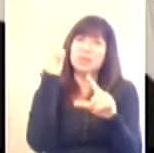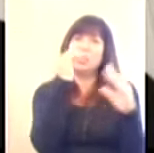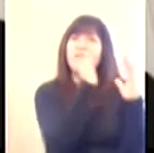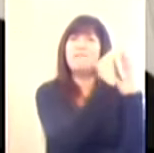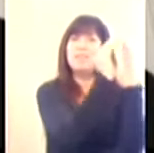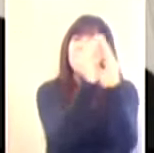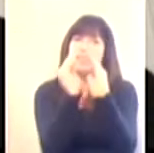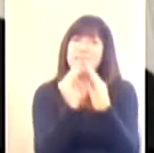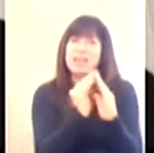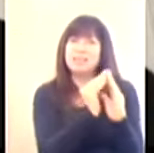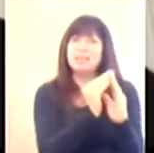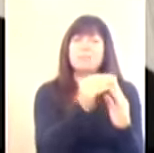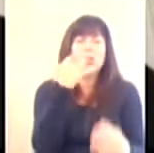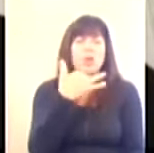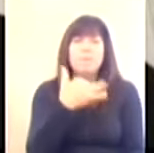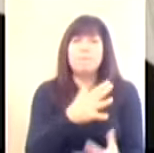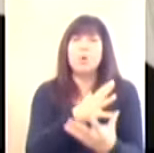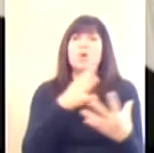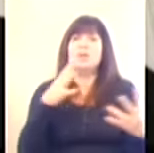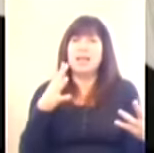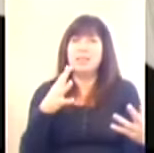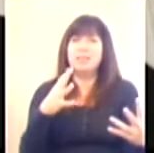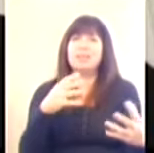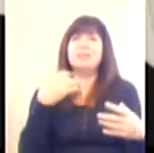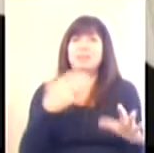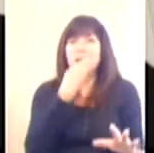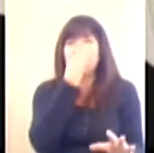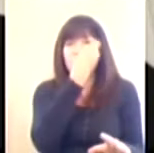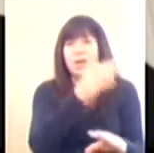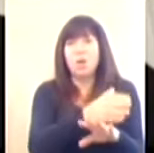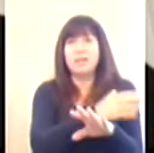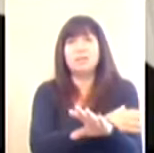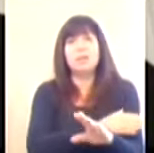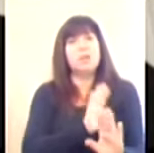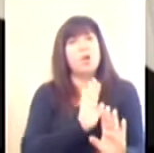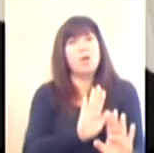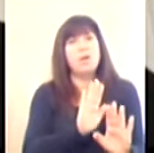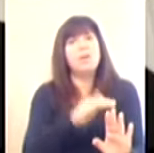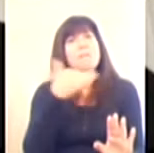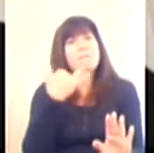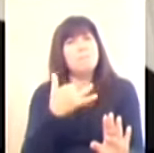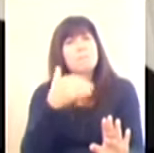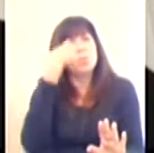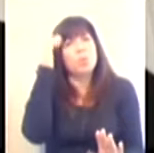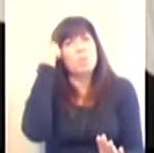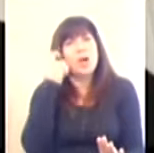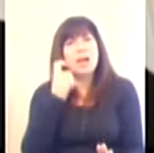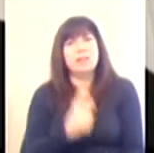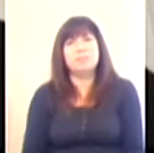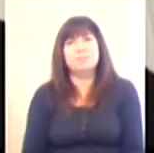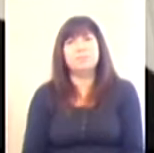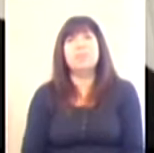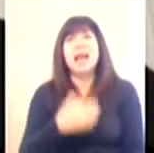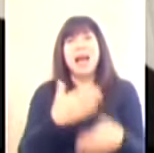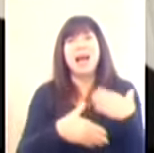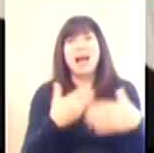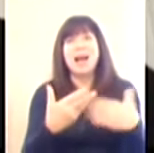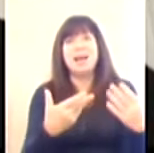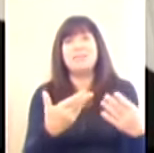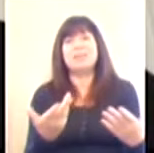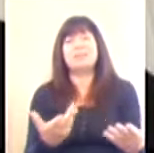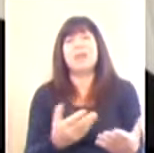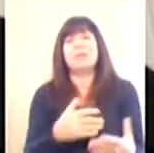que es esencial. Ese es un área en que se mencionó, y no voy a detenerme, pero que creemos que es muy importante. Estamos avanzando de manera muy,